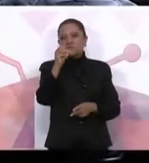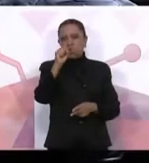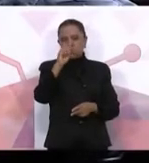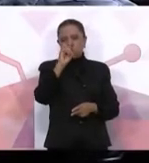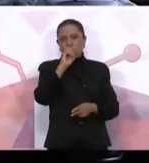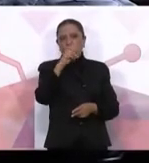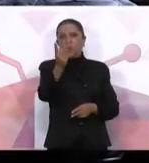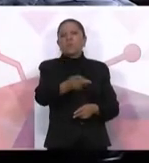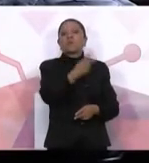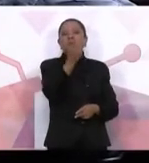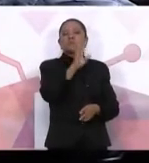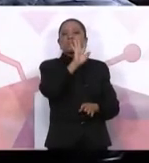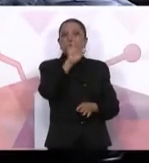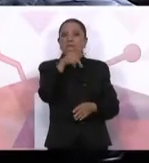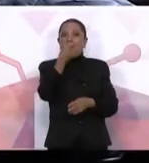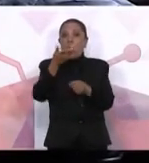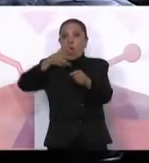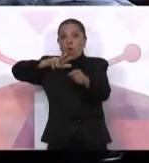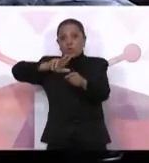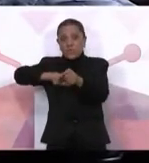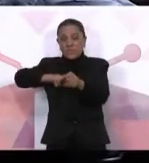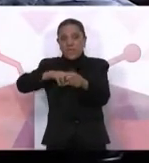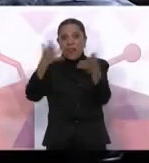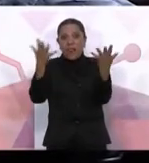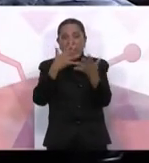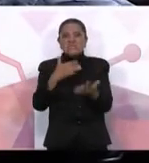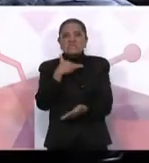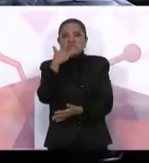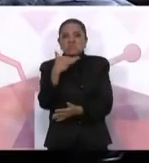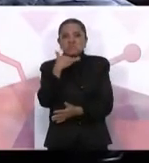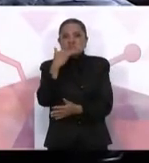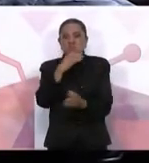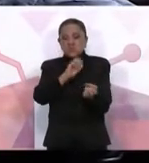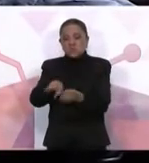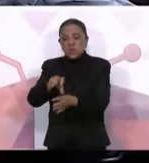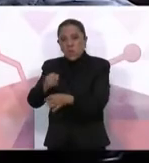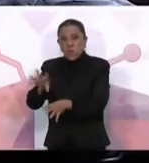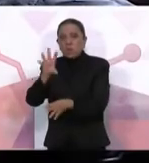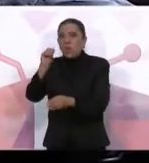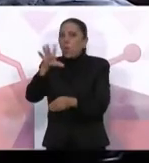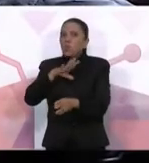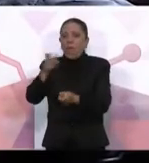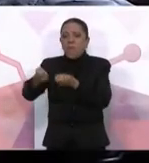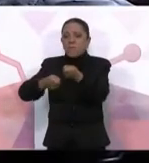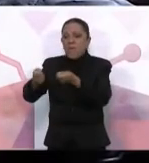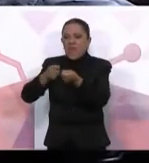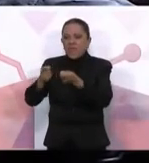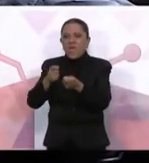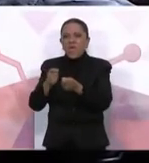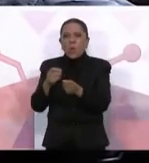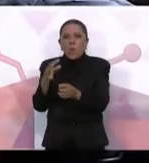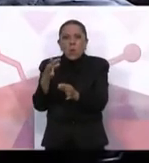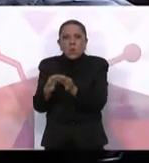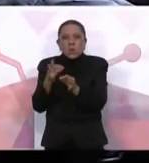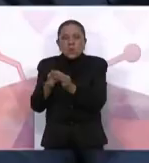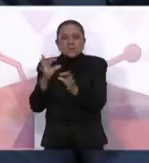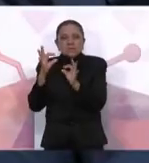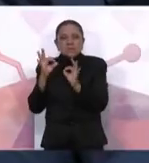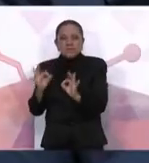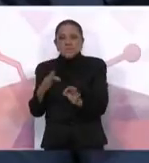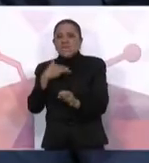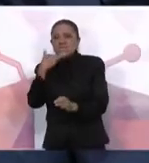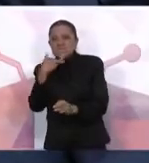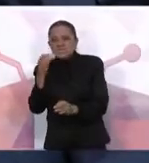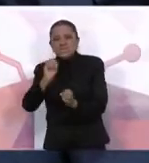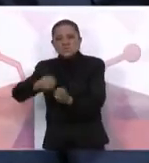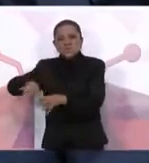residuos sólidos constantemente y no tenemos un manejo adecuado de este tipo de desechos no hay un protocolo